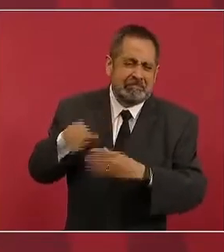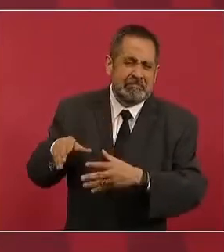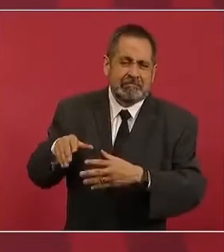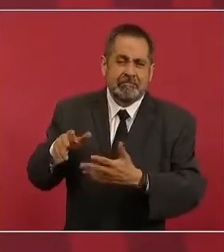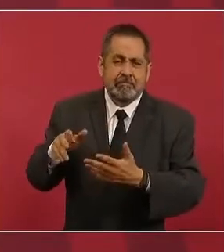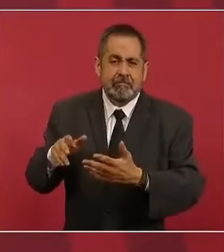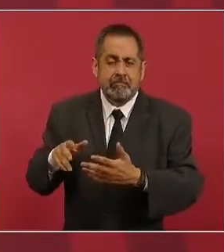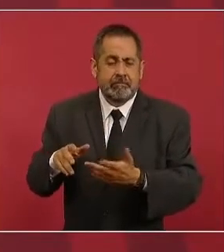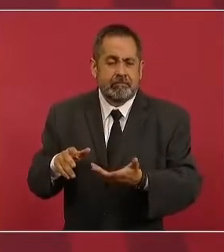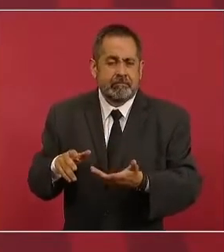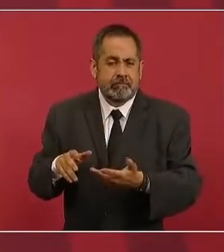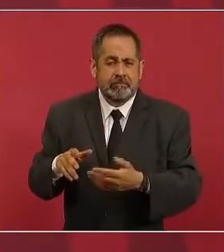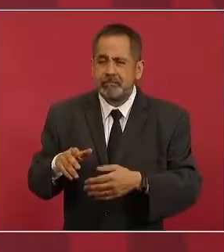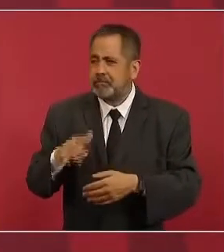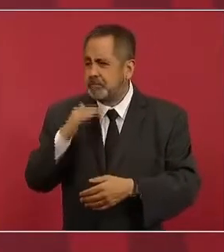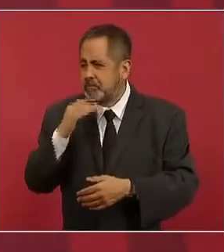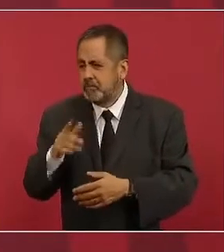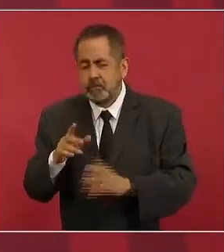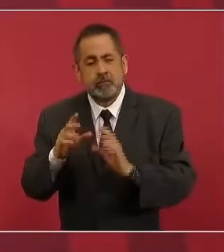solar,